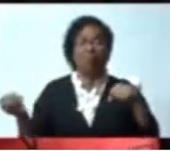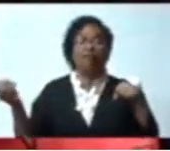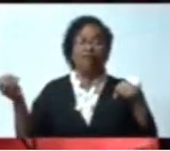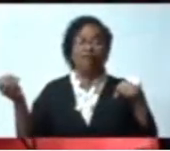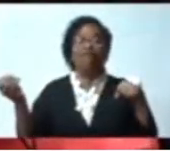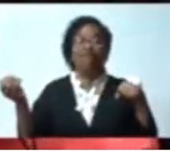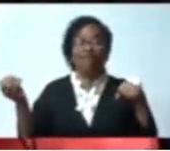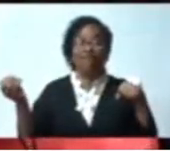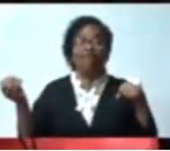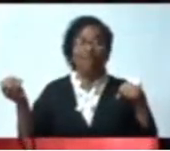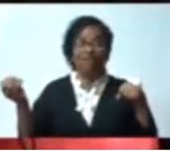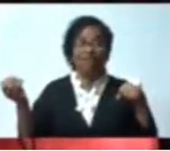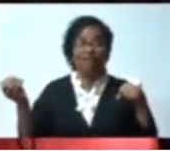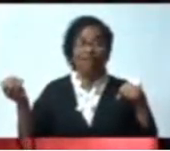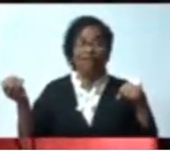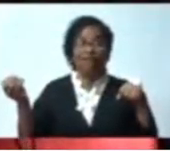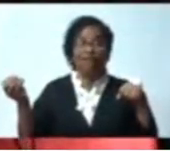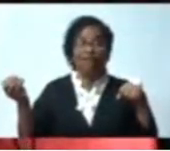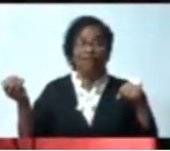también